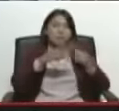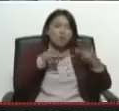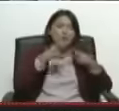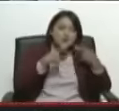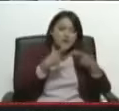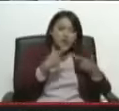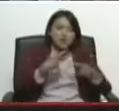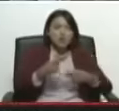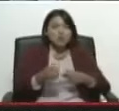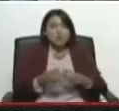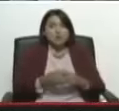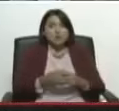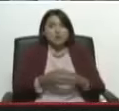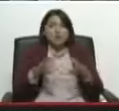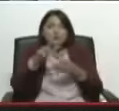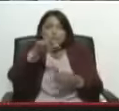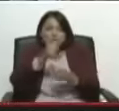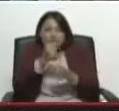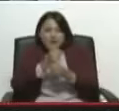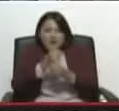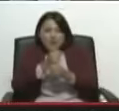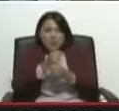políticos, gremios,